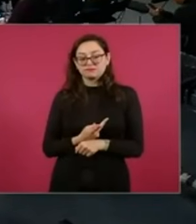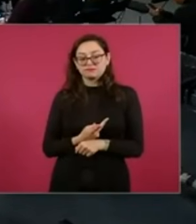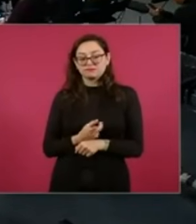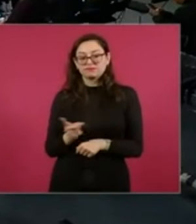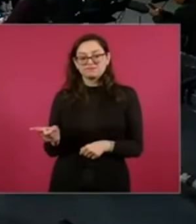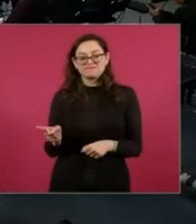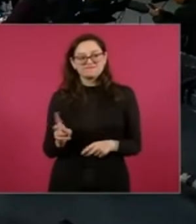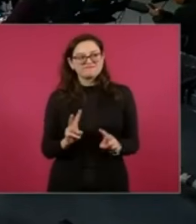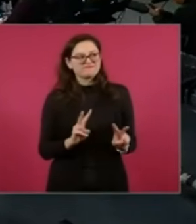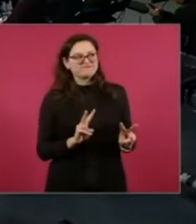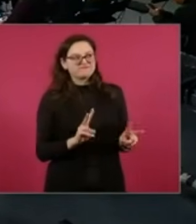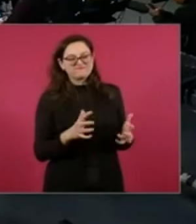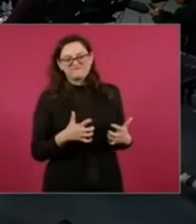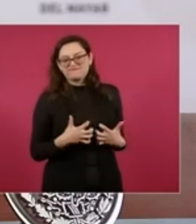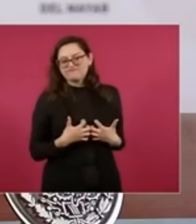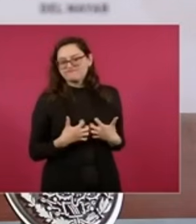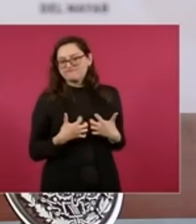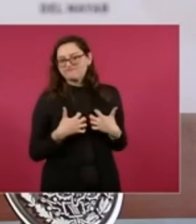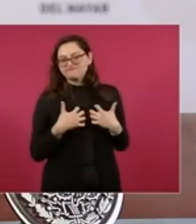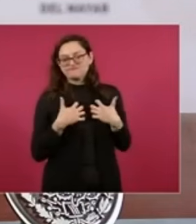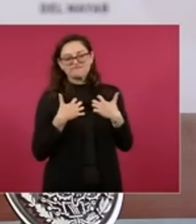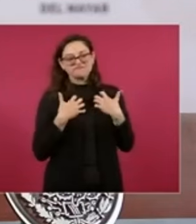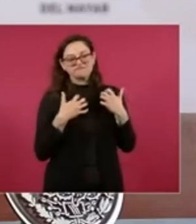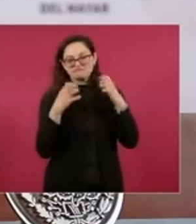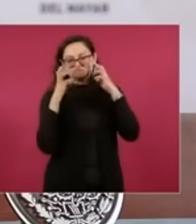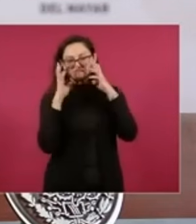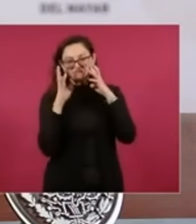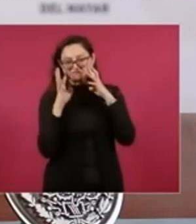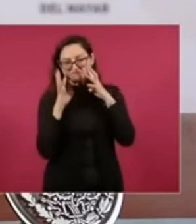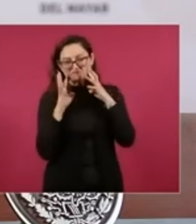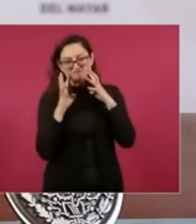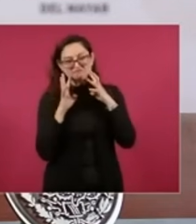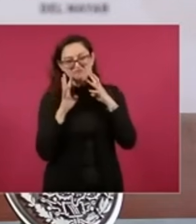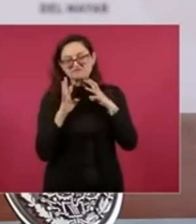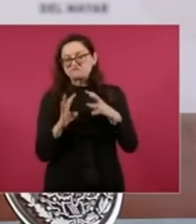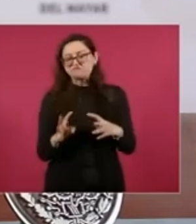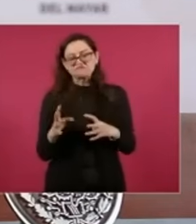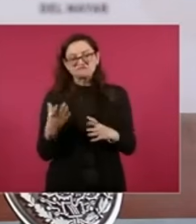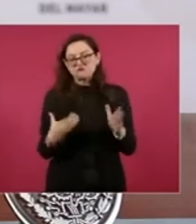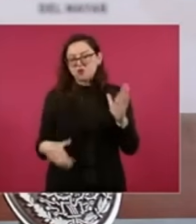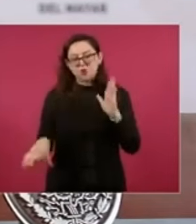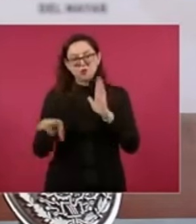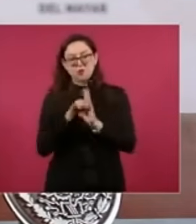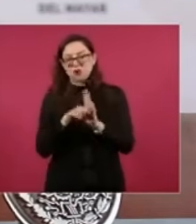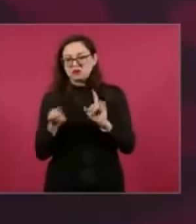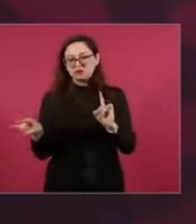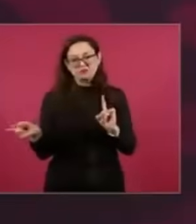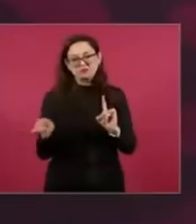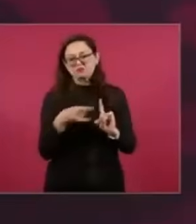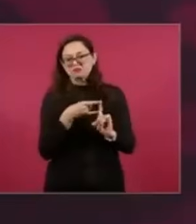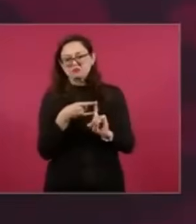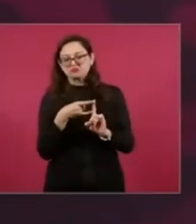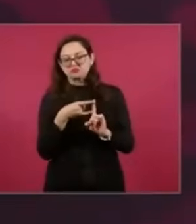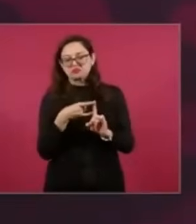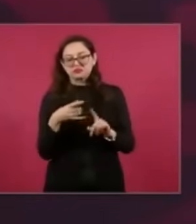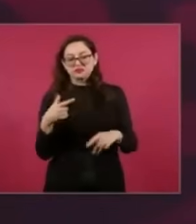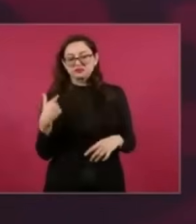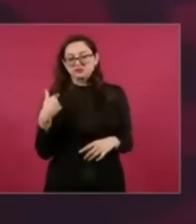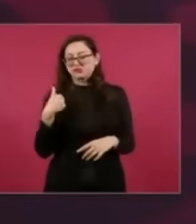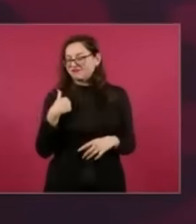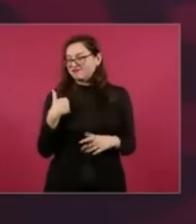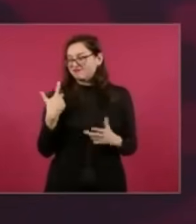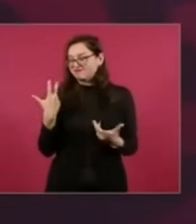se enojó mucho, se puso a llorar y se fue al cuarto y se encerró. Y ya cuando me iba yo a